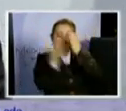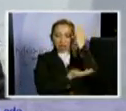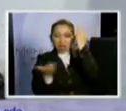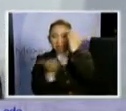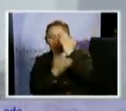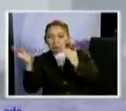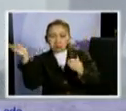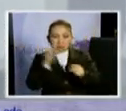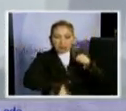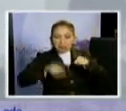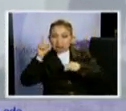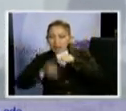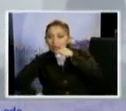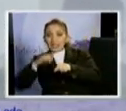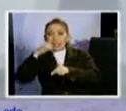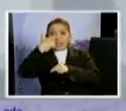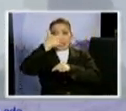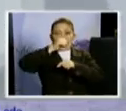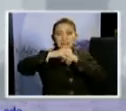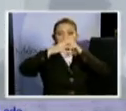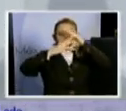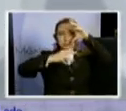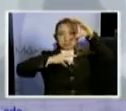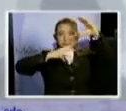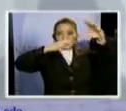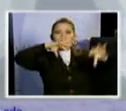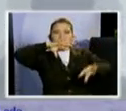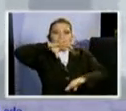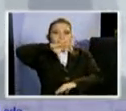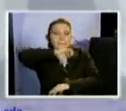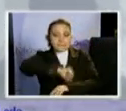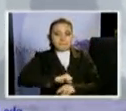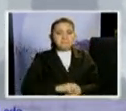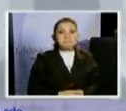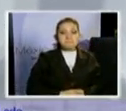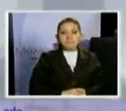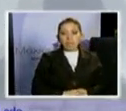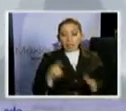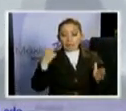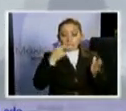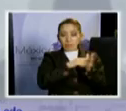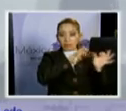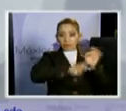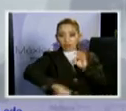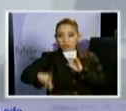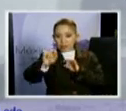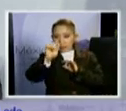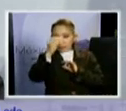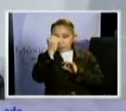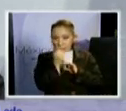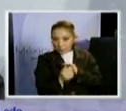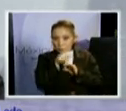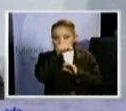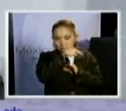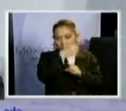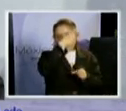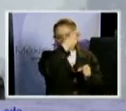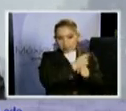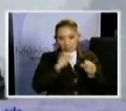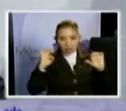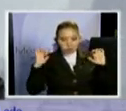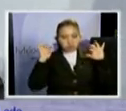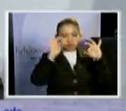todo las emisiones de gases de efecto invernadero. Desde 1979, la primera